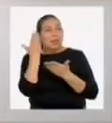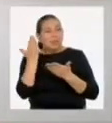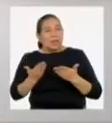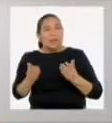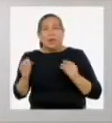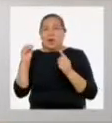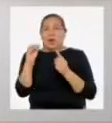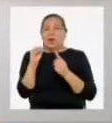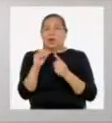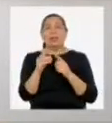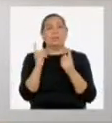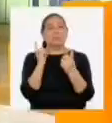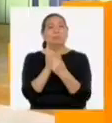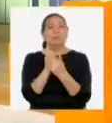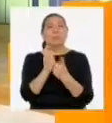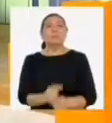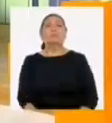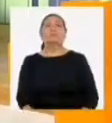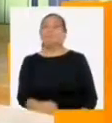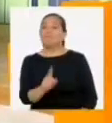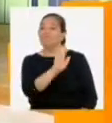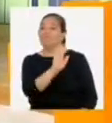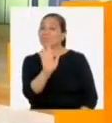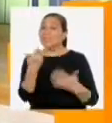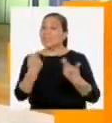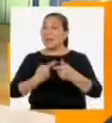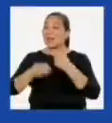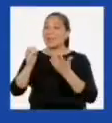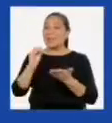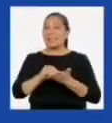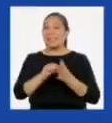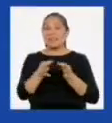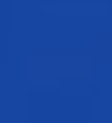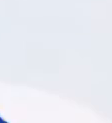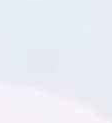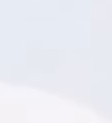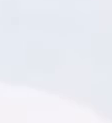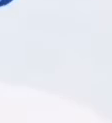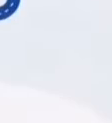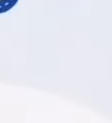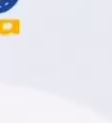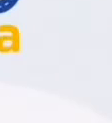cerámicos y objetos encontrados. No se vayan porque ya volvemos.